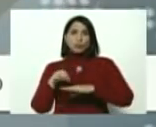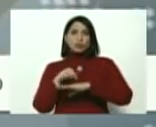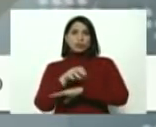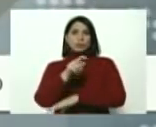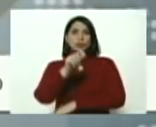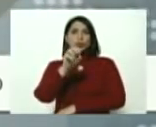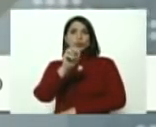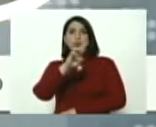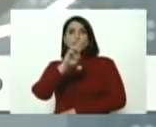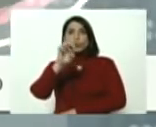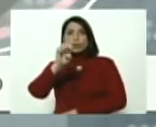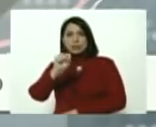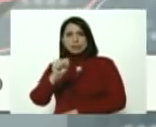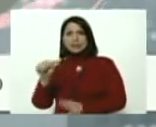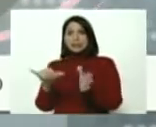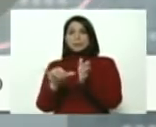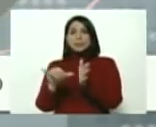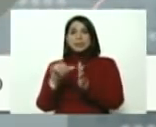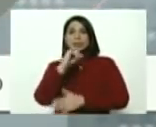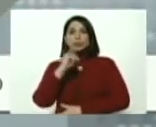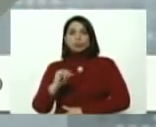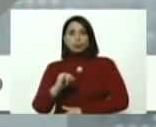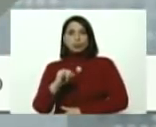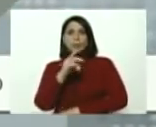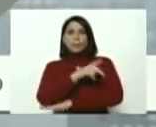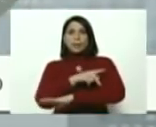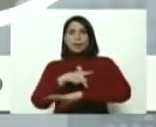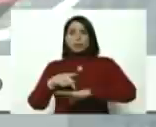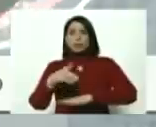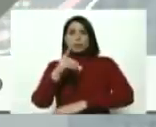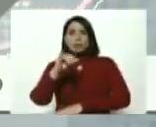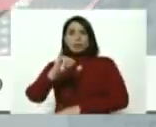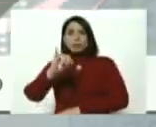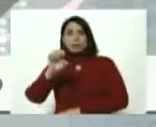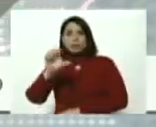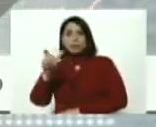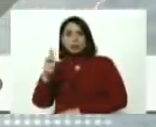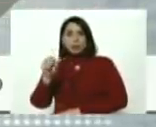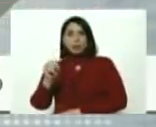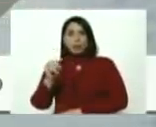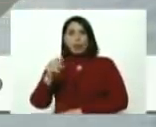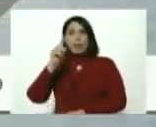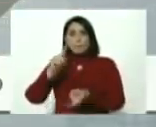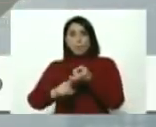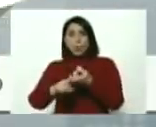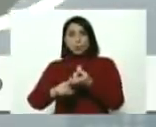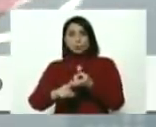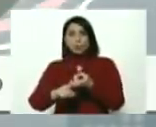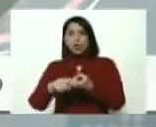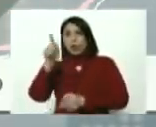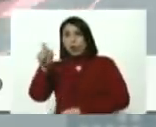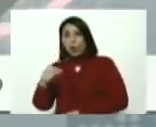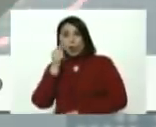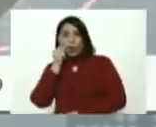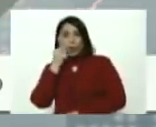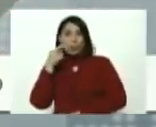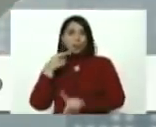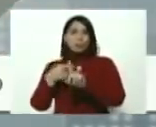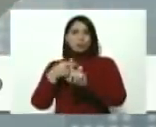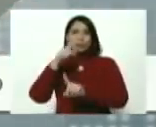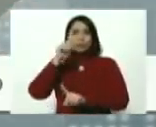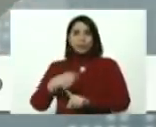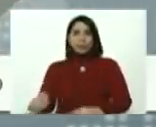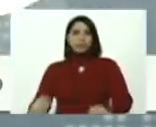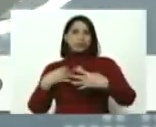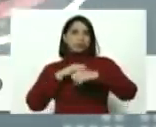municipio limítrofe con Zulia, parroquia Reyes Vargas. Ella es esposa de un caso positivo de COVID-19, resultó positiva